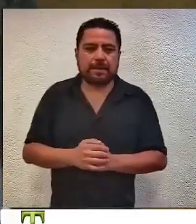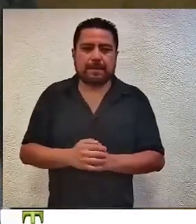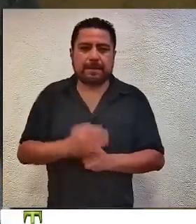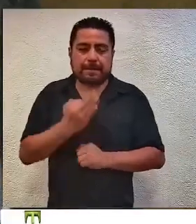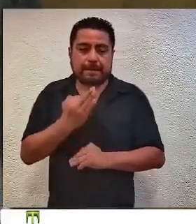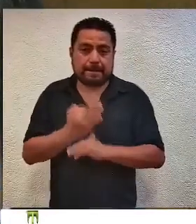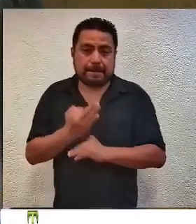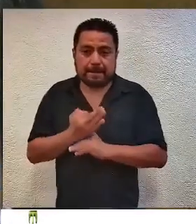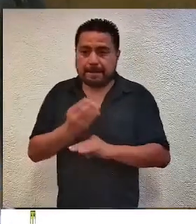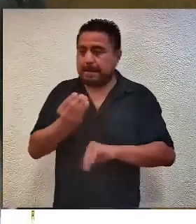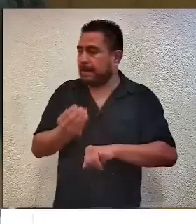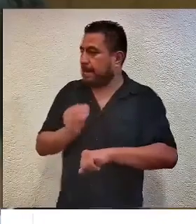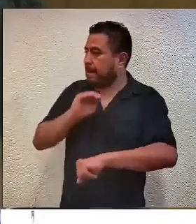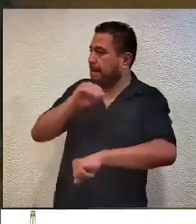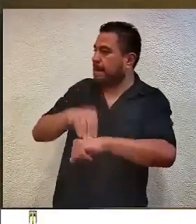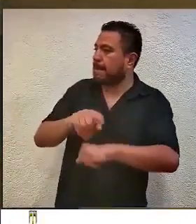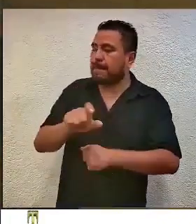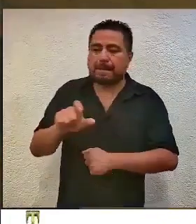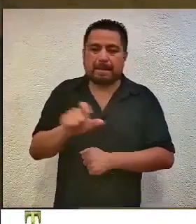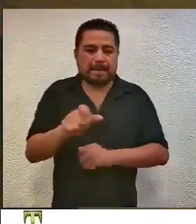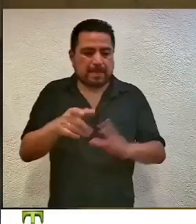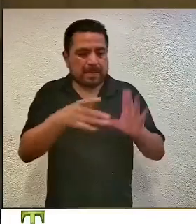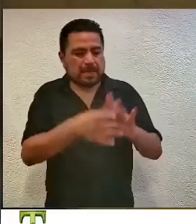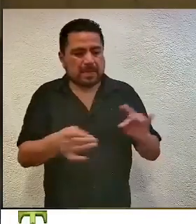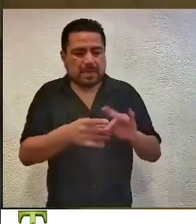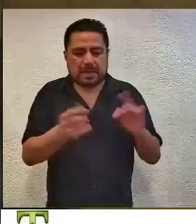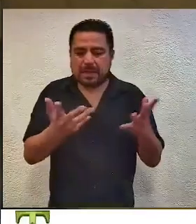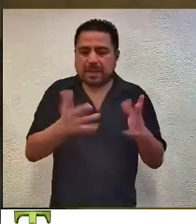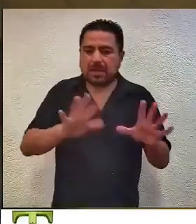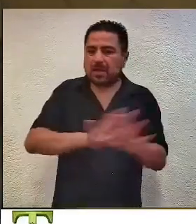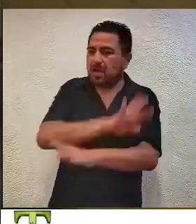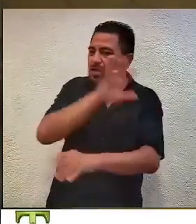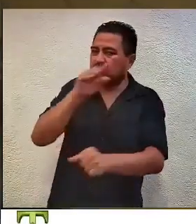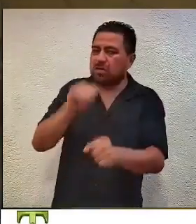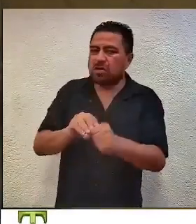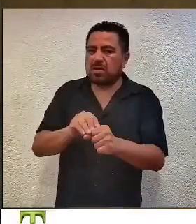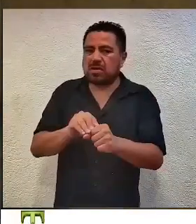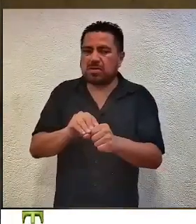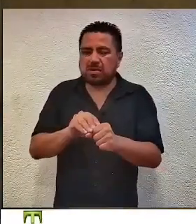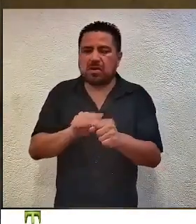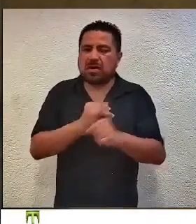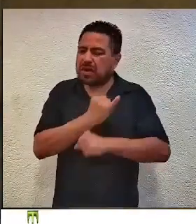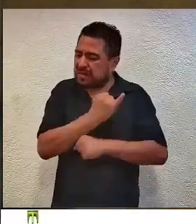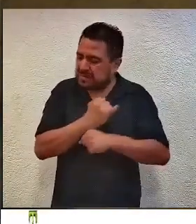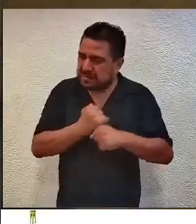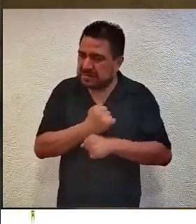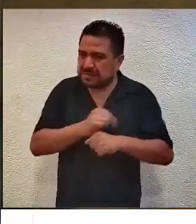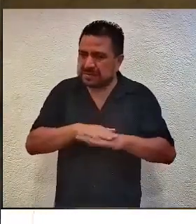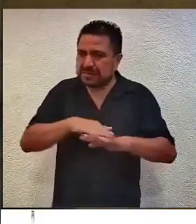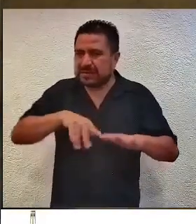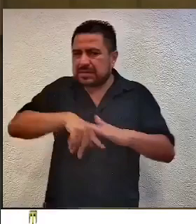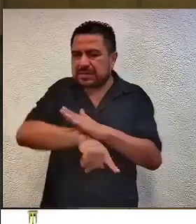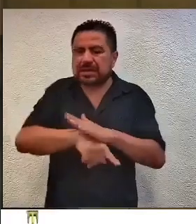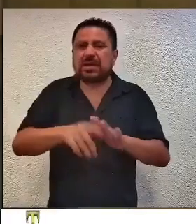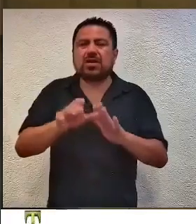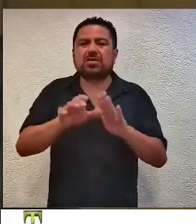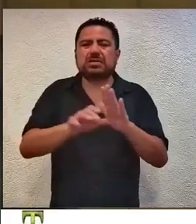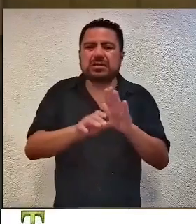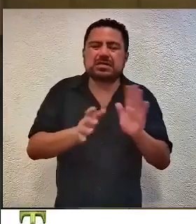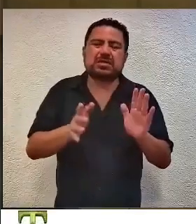argumentos, cuando señalan que se hizo todo un análisis de los elementos